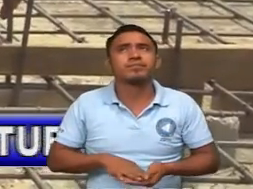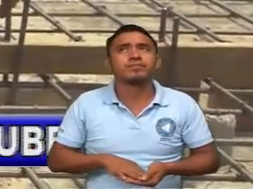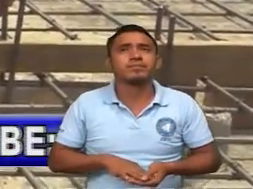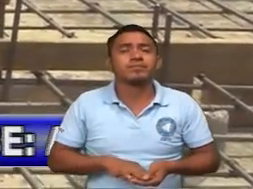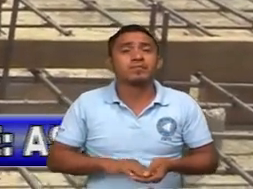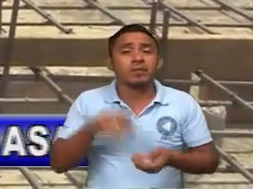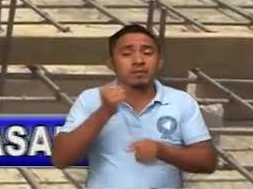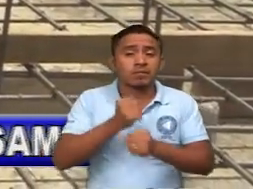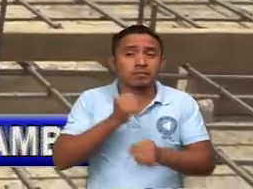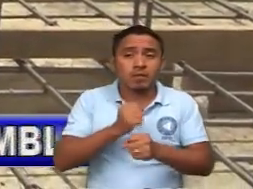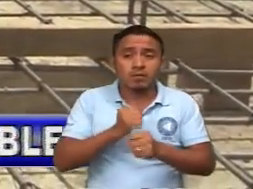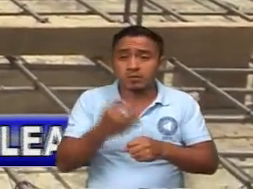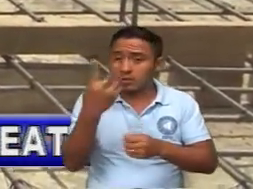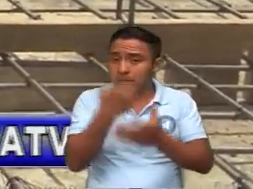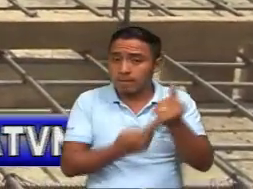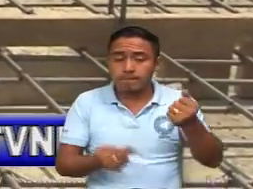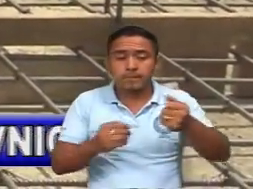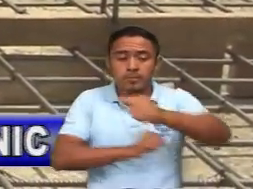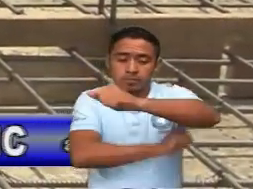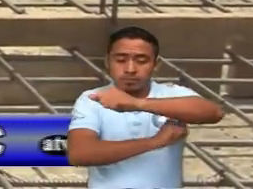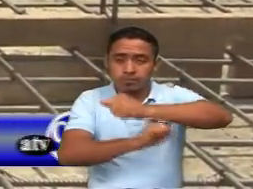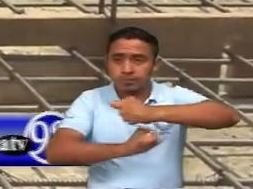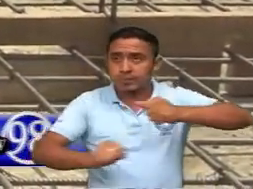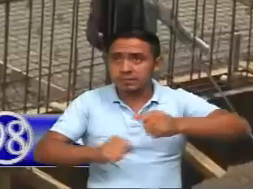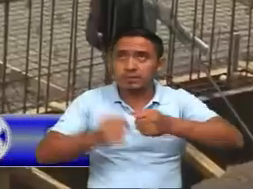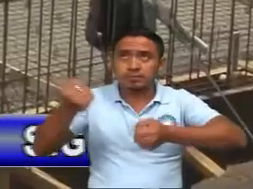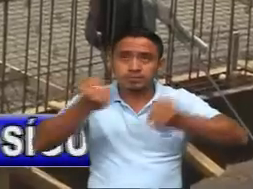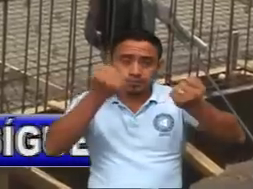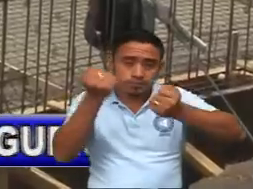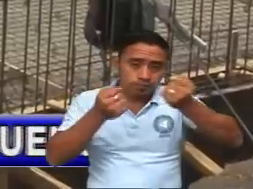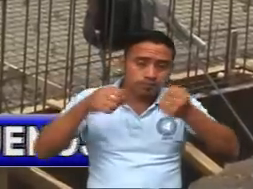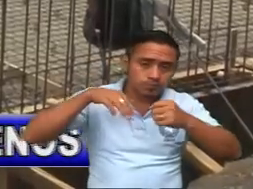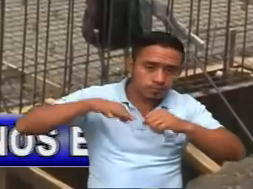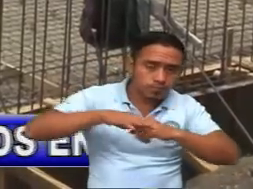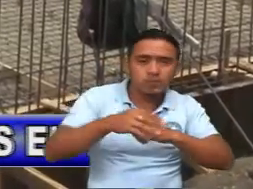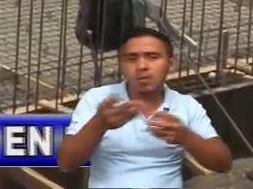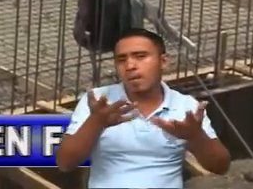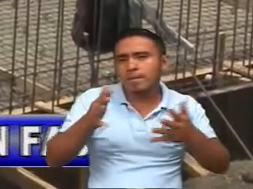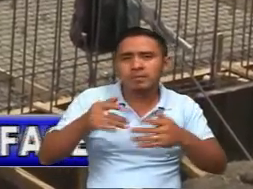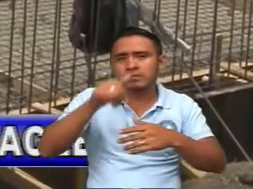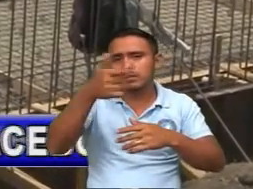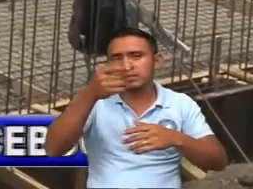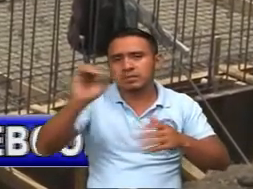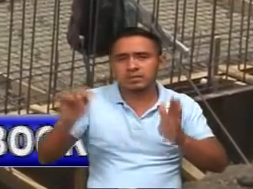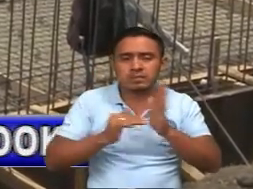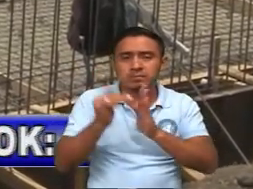la construcción de ambos puentes vehiculares, la Alcaldía de Managua invierte un total de 70 millones de córdobas.